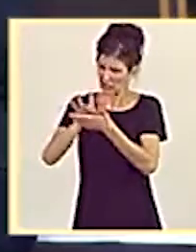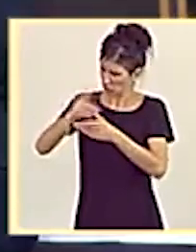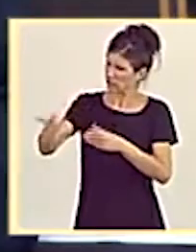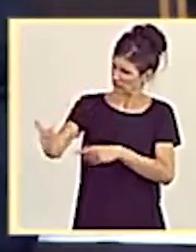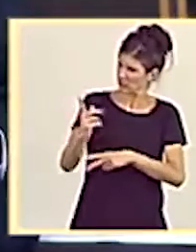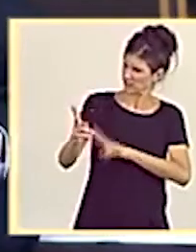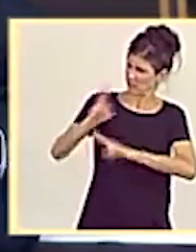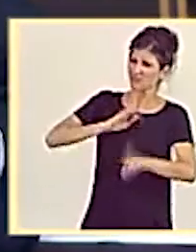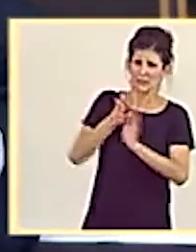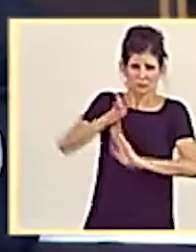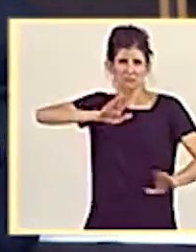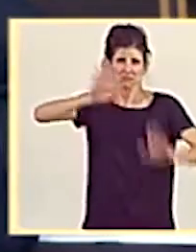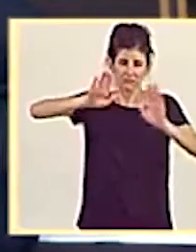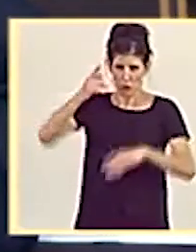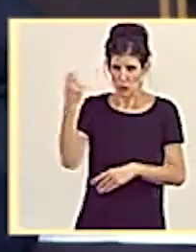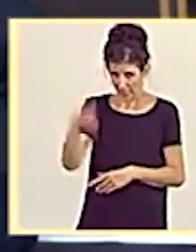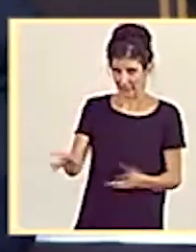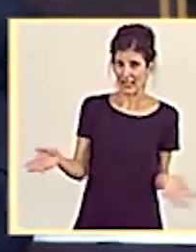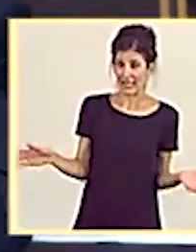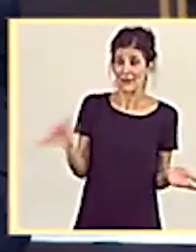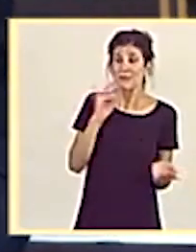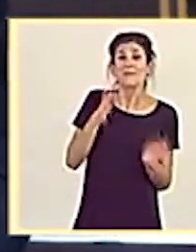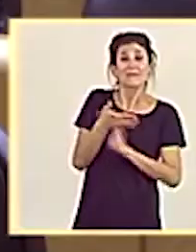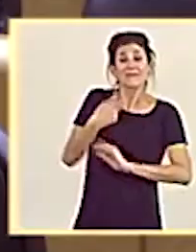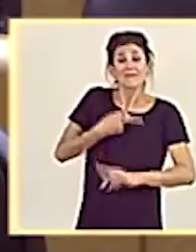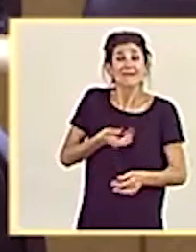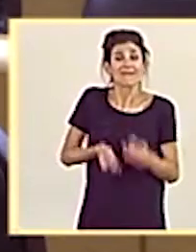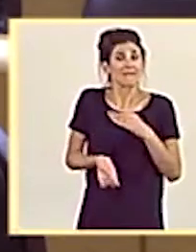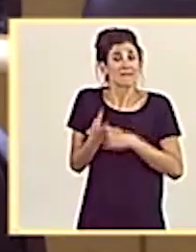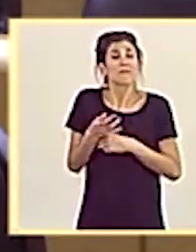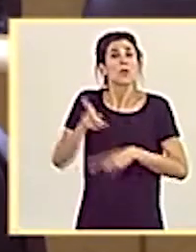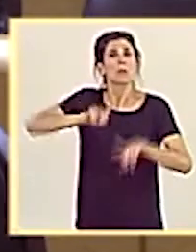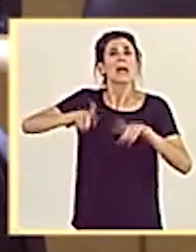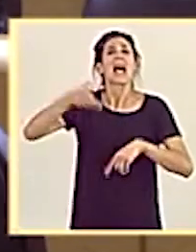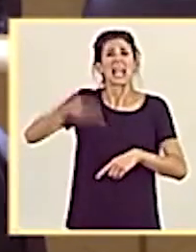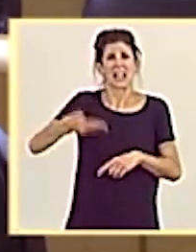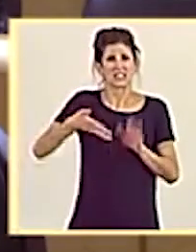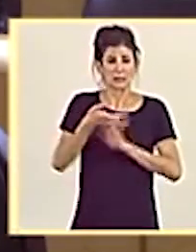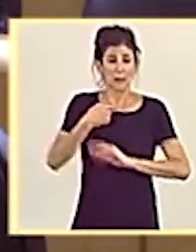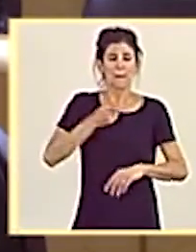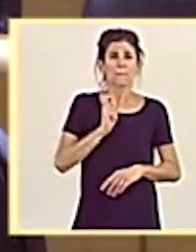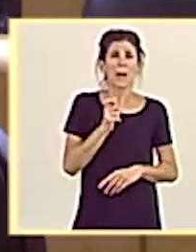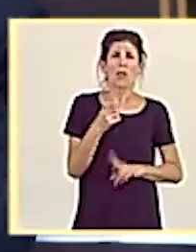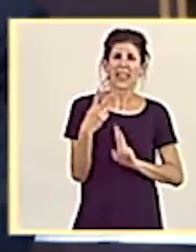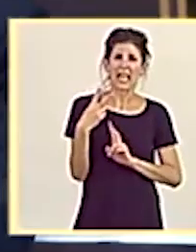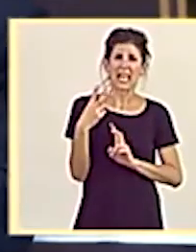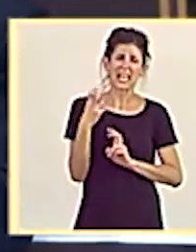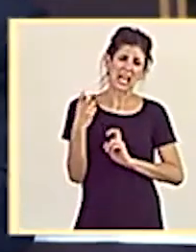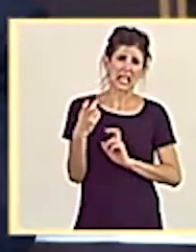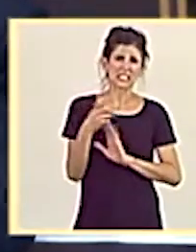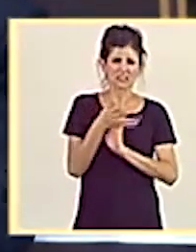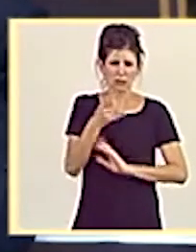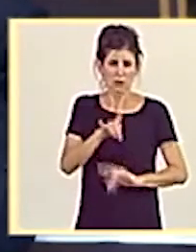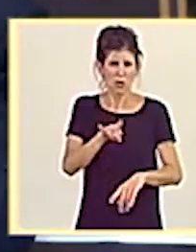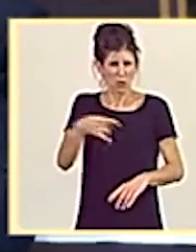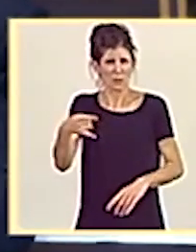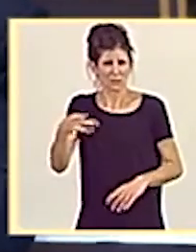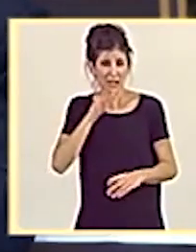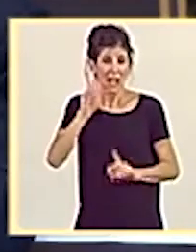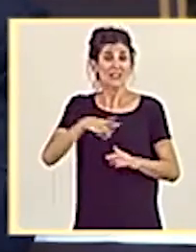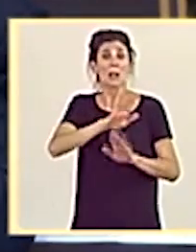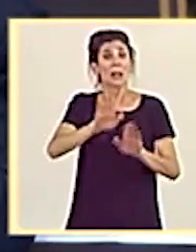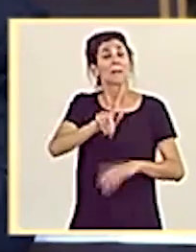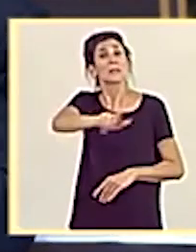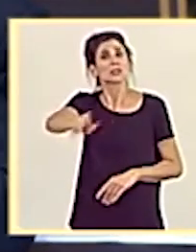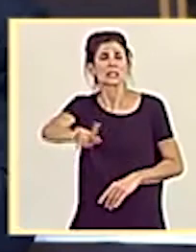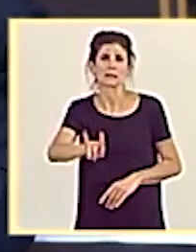no hace falta que me haga gestos. Han generado problemas graves en duplicidades de pago de rentas, que acabarán perjudicando a las